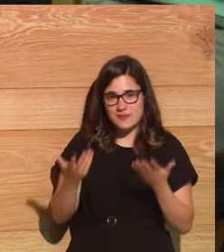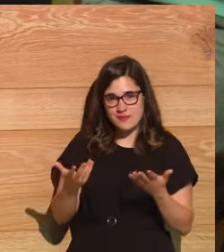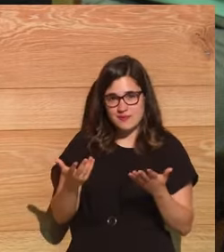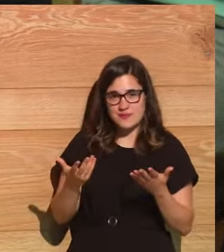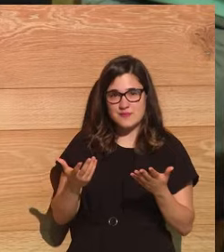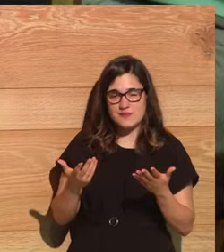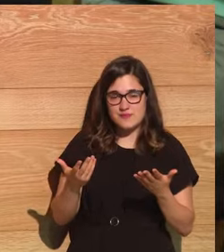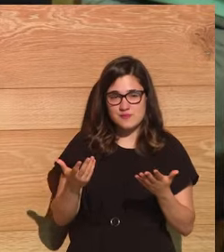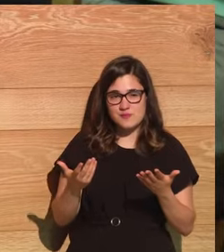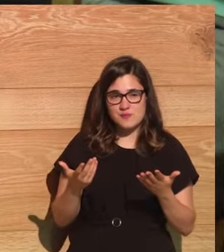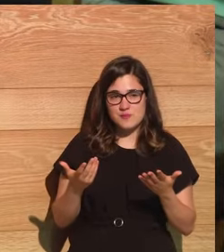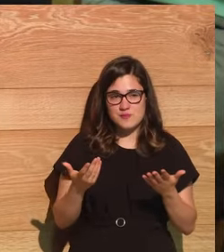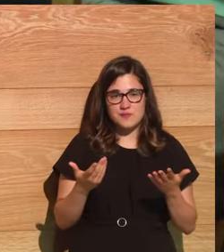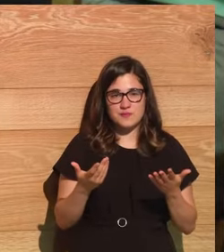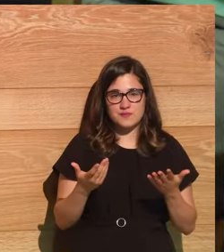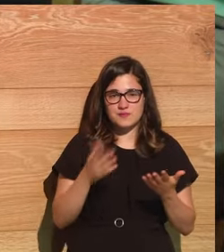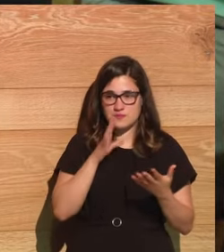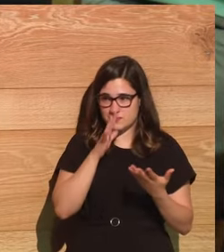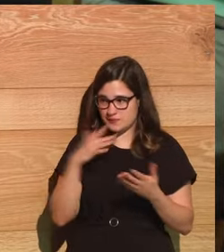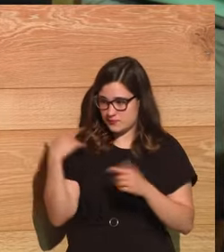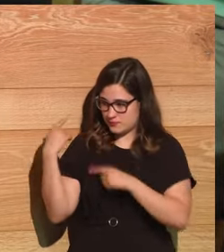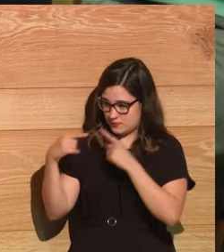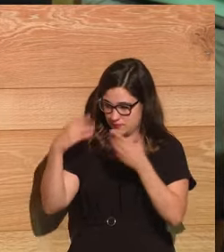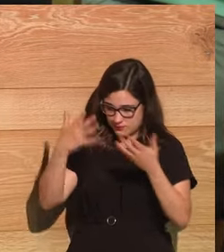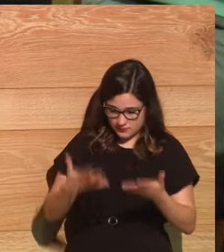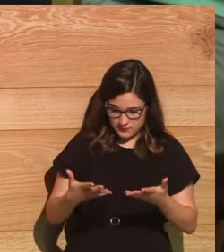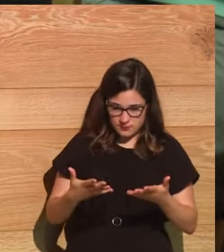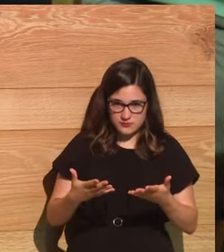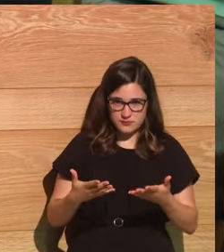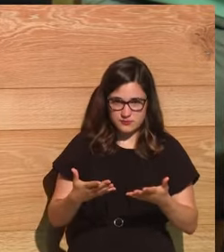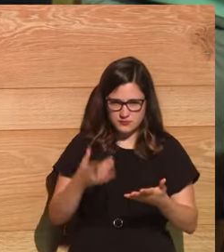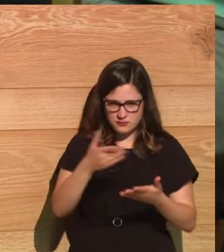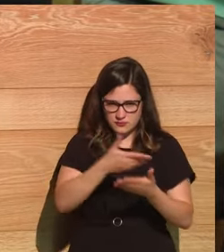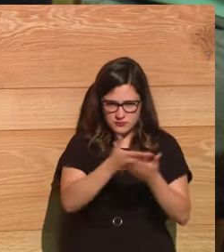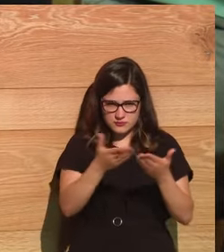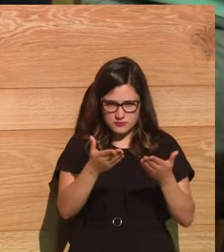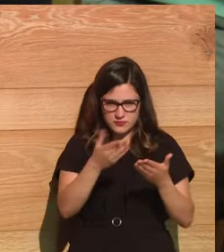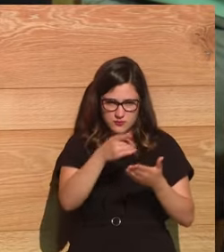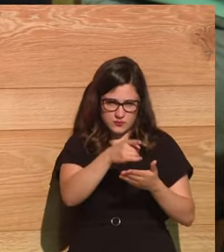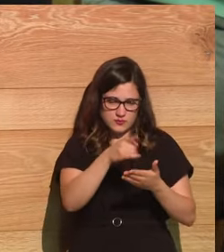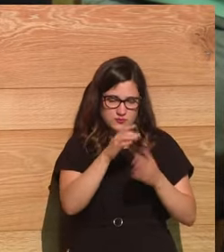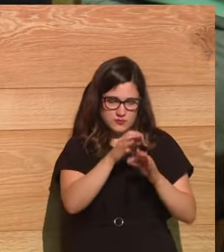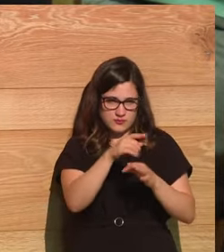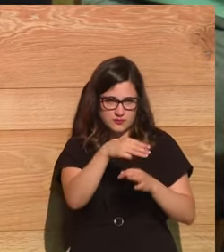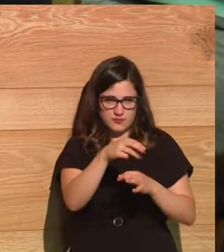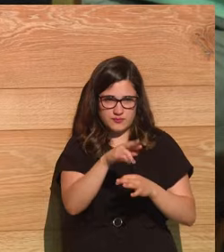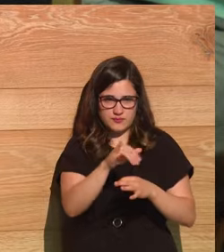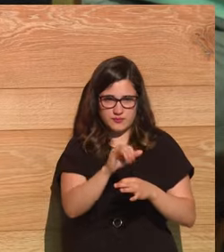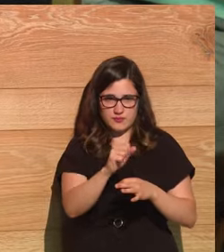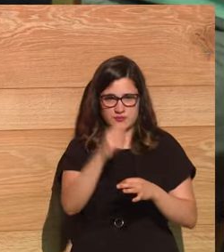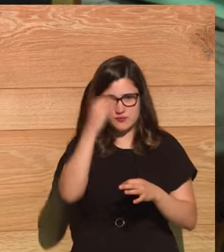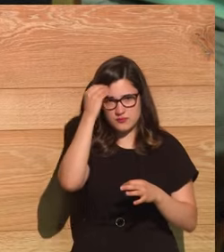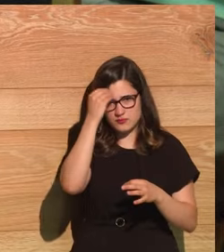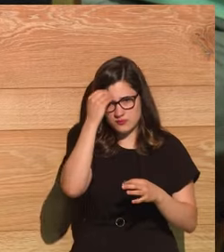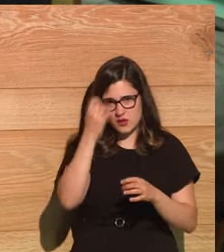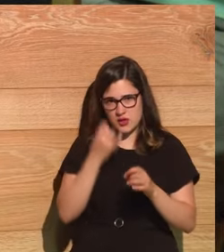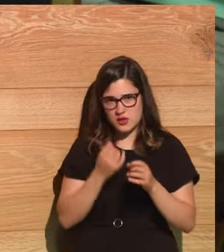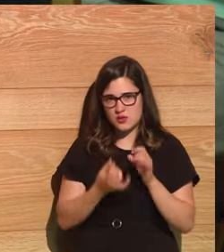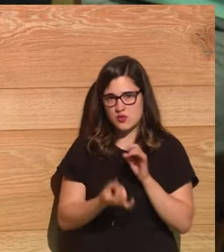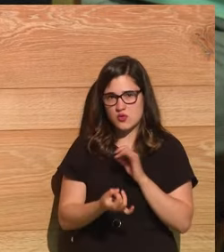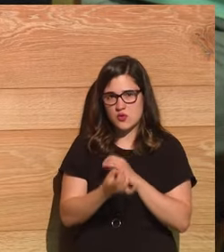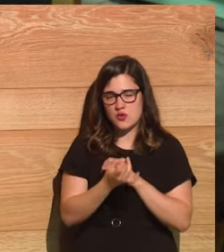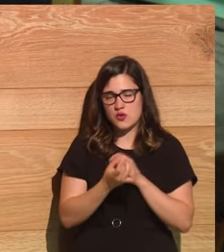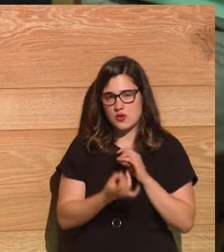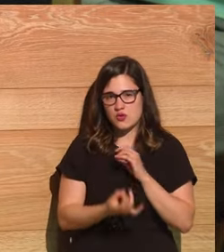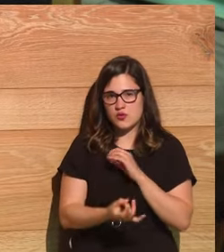atrás, viniendo al momento actual, ¿pensáis o piensas, María, en concreto, que algunas de las innovaciones tecnológicas